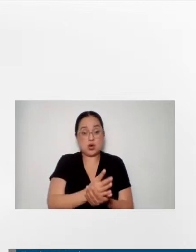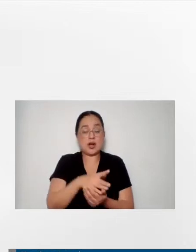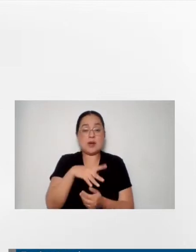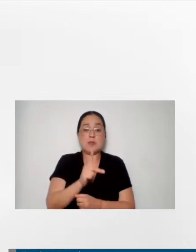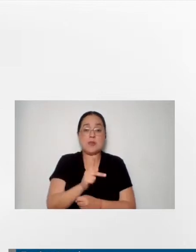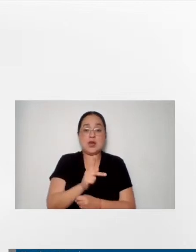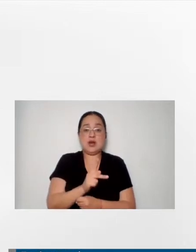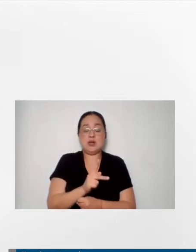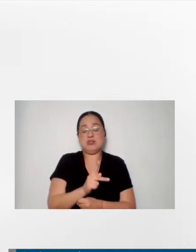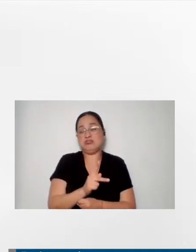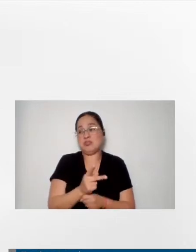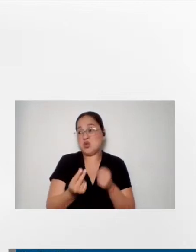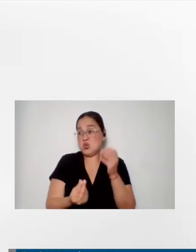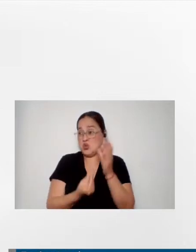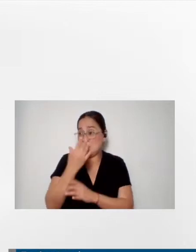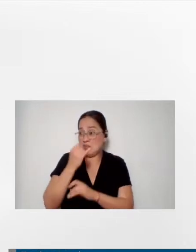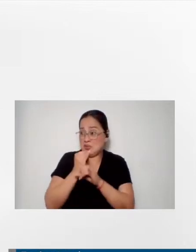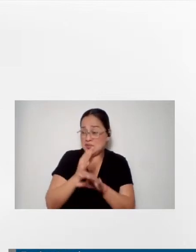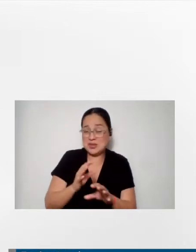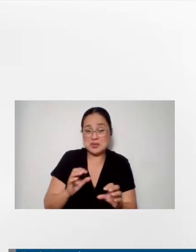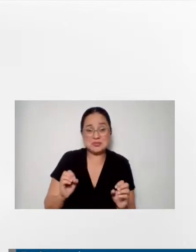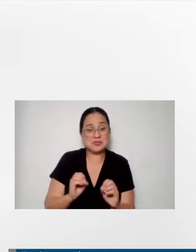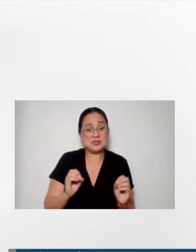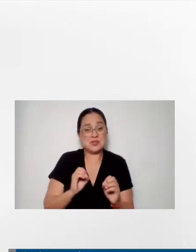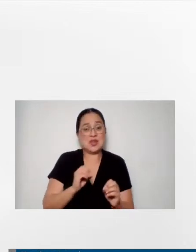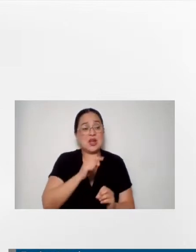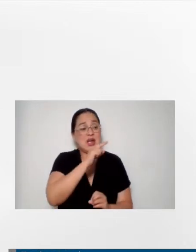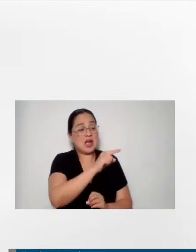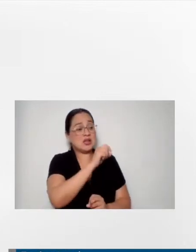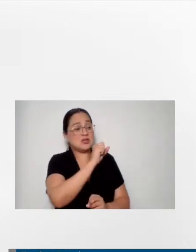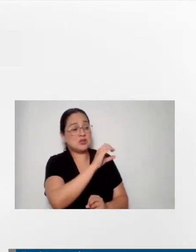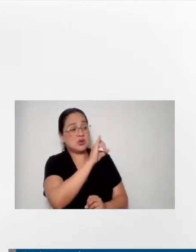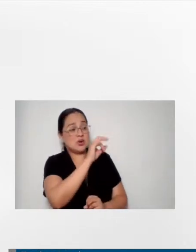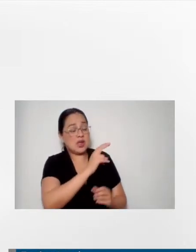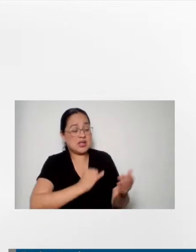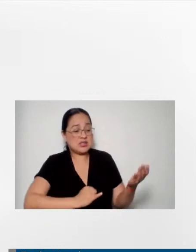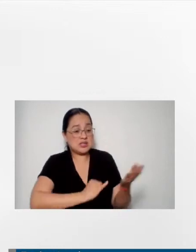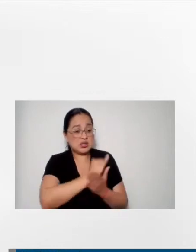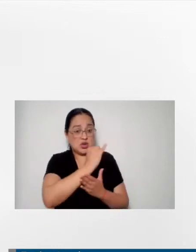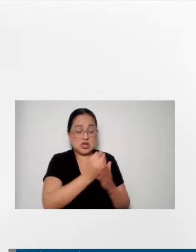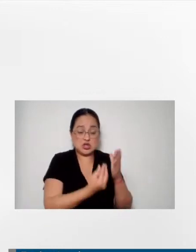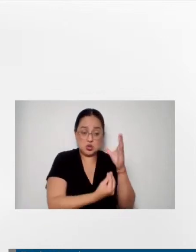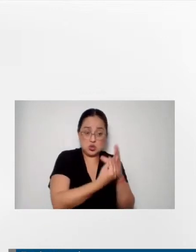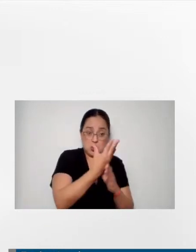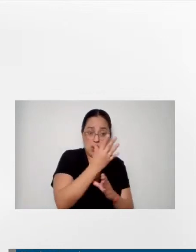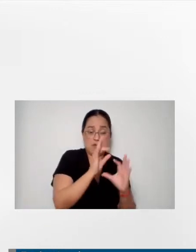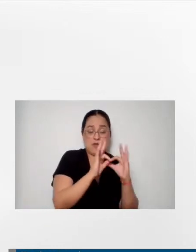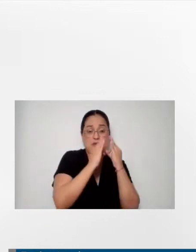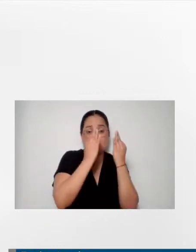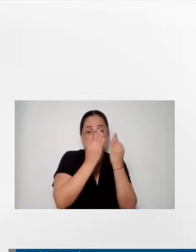100% desactualizada, ¿no? Entonces, la jurisprudencia es la forma de entender el derecho de manera